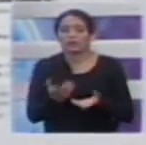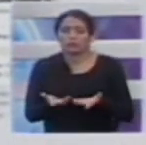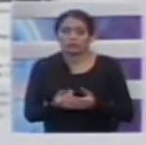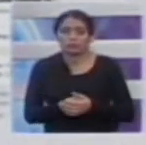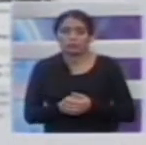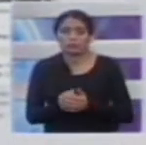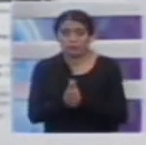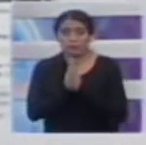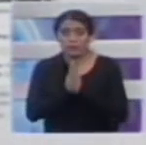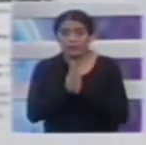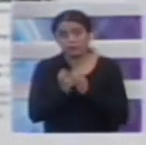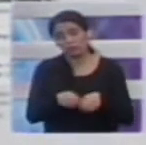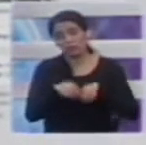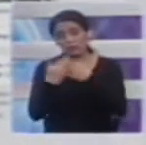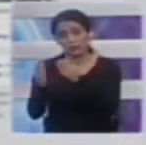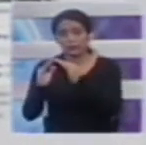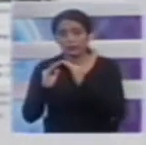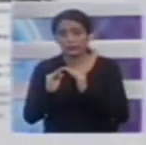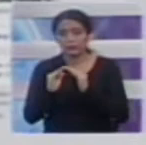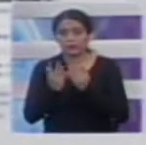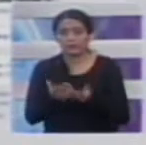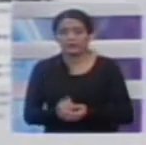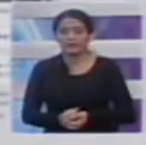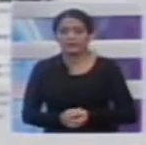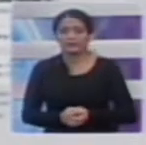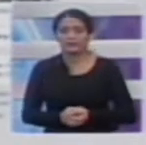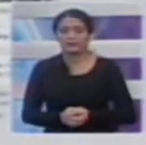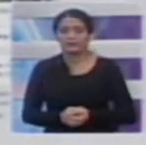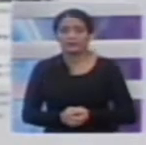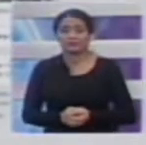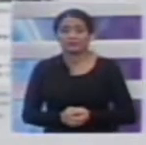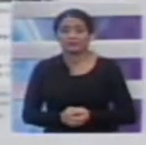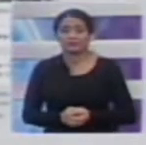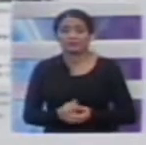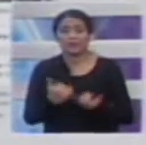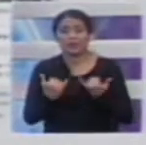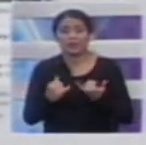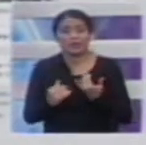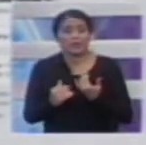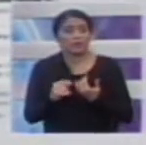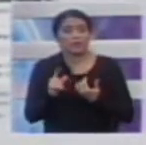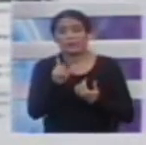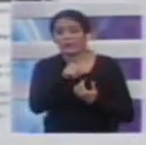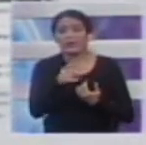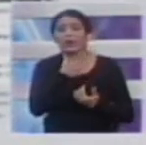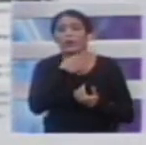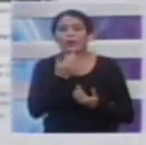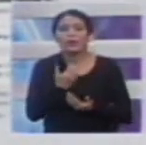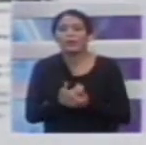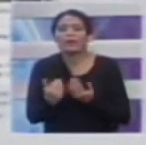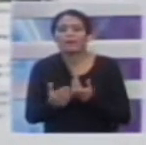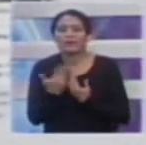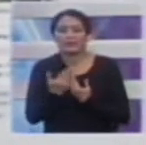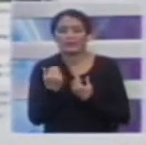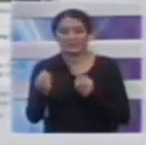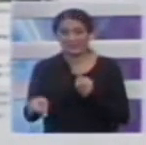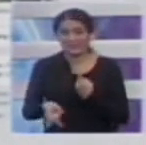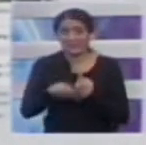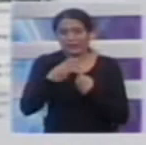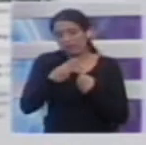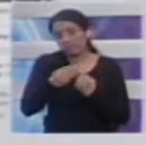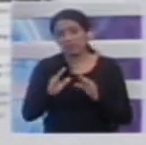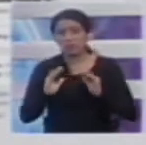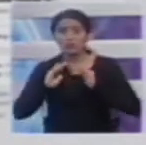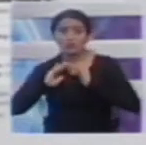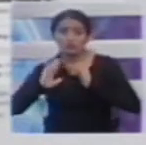nuevas, y la verdad que me parece que es algo que está funcionando muy bien porque le resulta cómodo a las personas y a nosotras también, y entonces